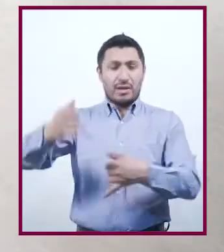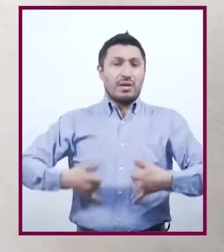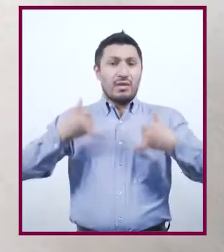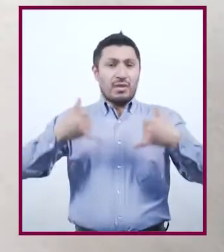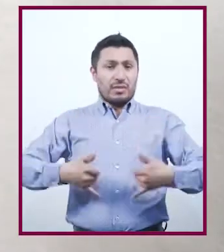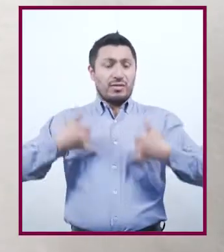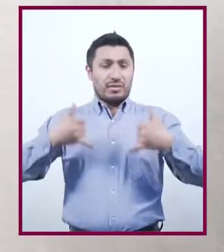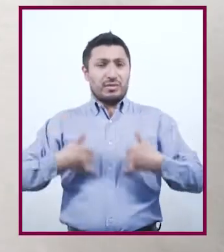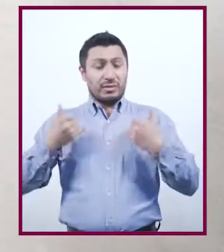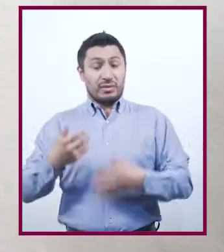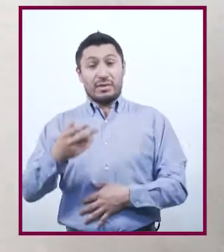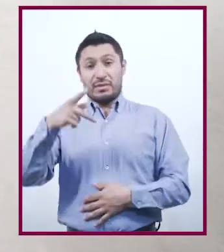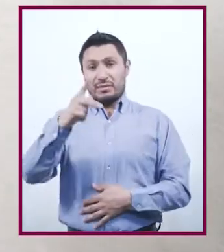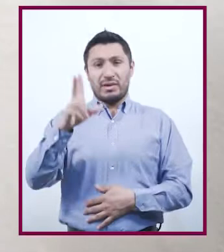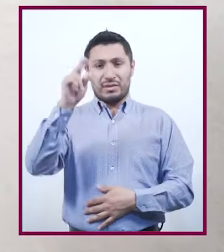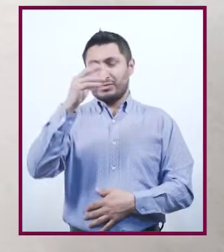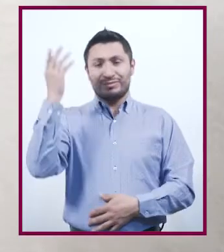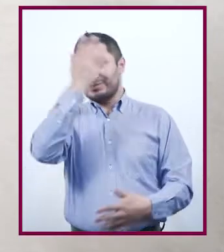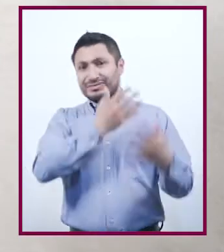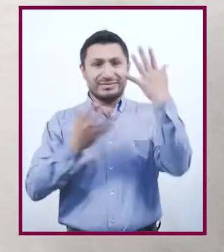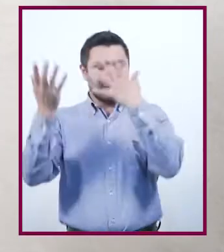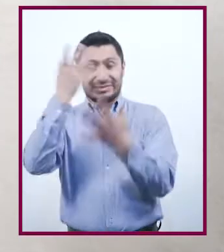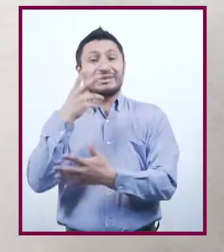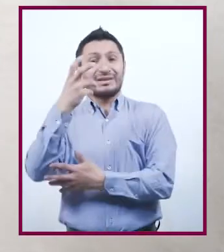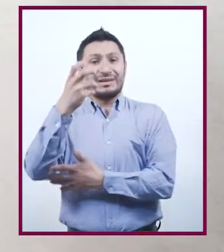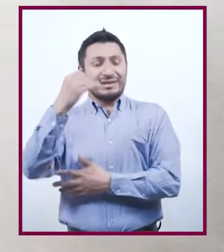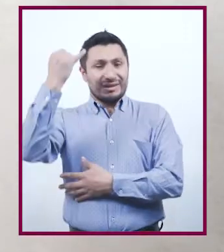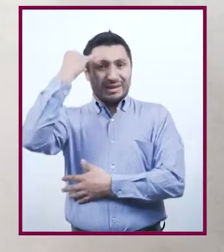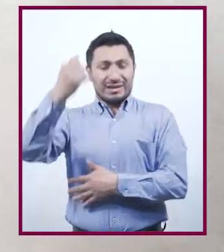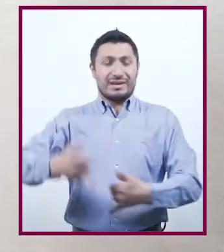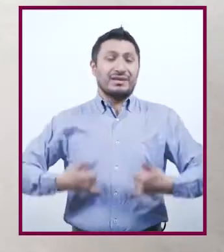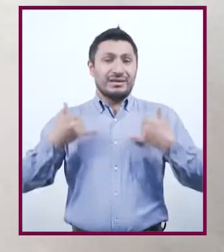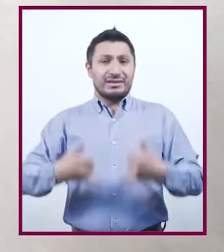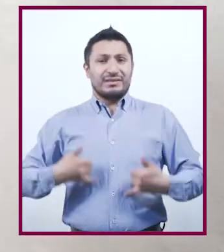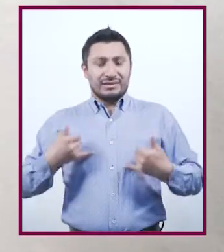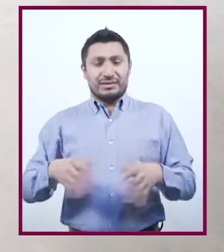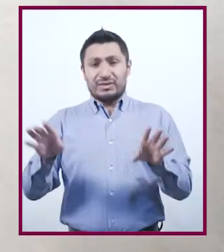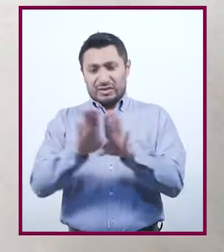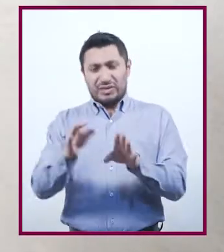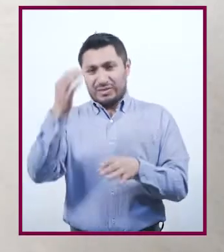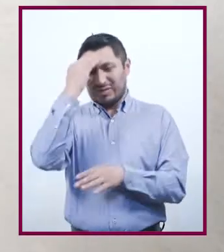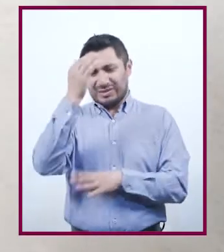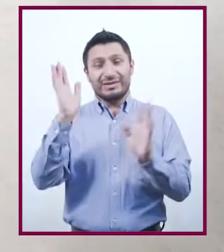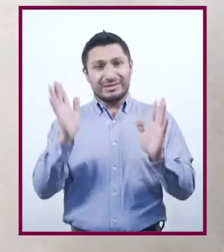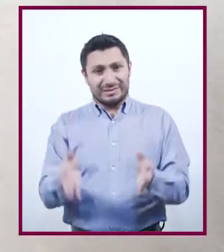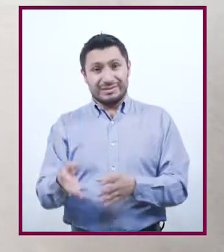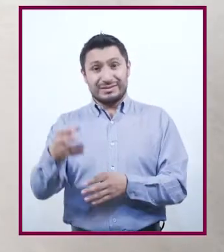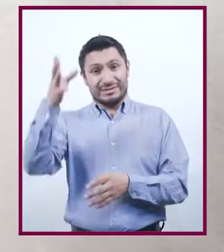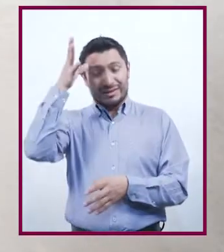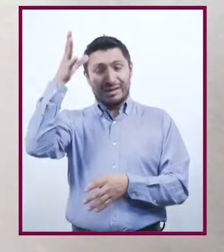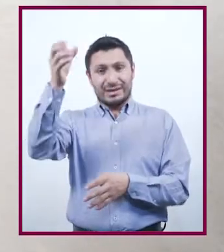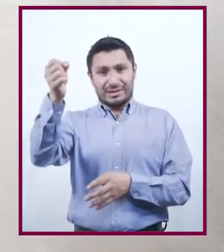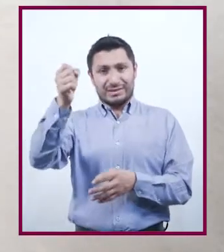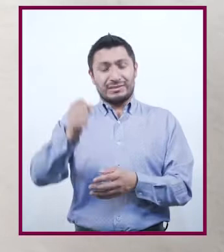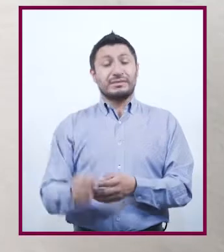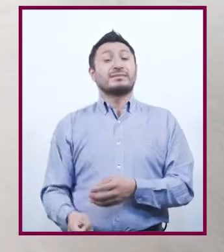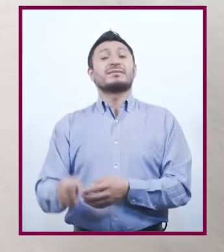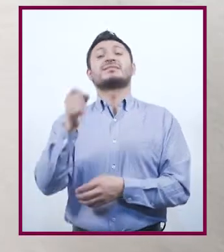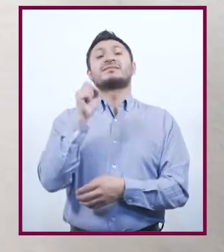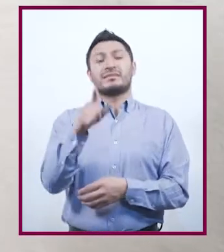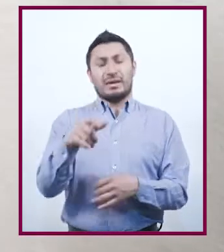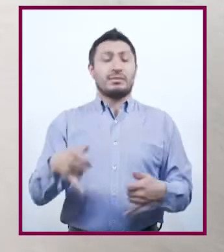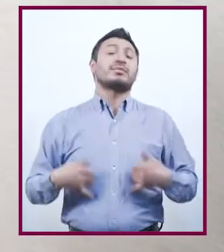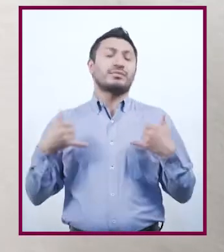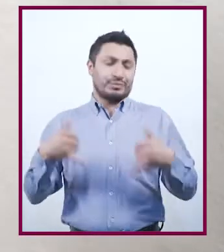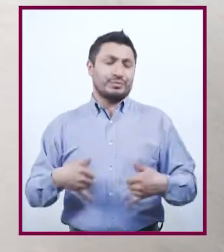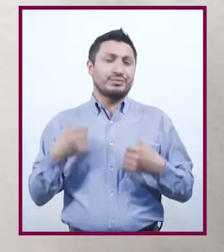juventud. Pero no nos confundamos. Curiosamente, la idea de la juventud, tal como la conocemos, es un concepto también muy joven